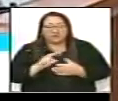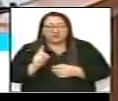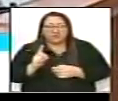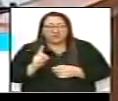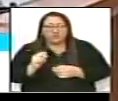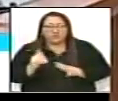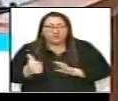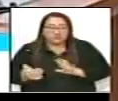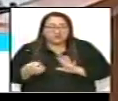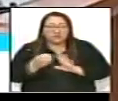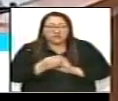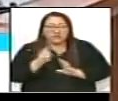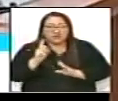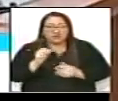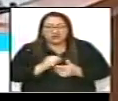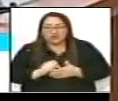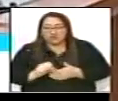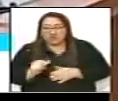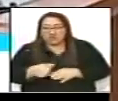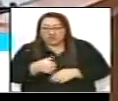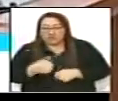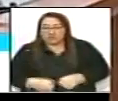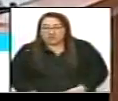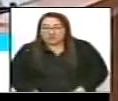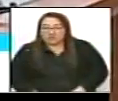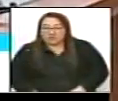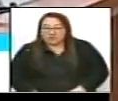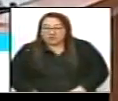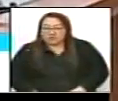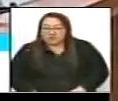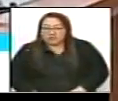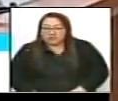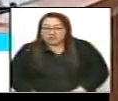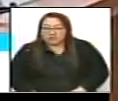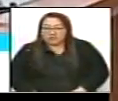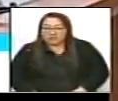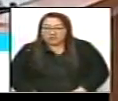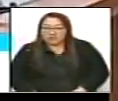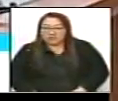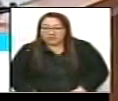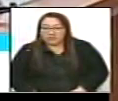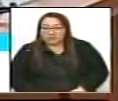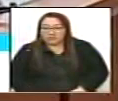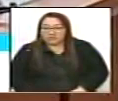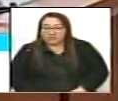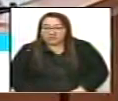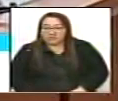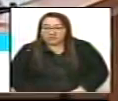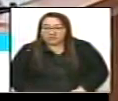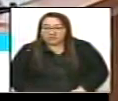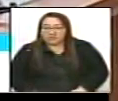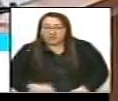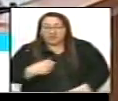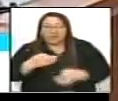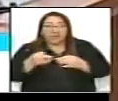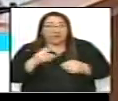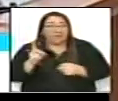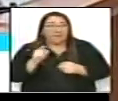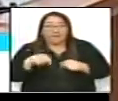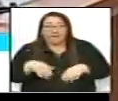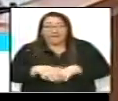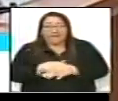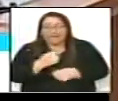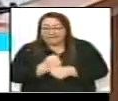una adenda 1 al contrato principal. ¿Y qué es esta adenda 1 al contrato principal? Lo que estoy mencionando no es de esta